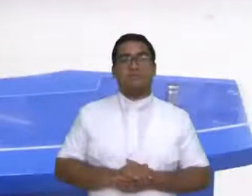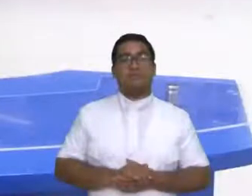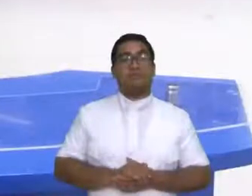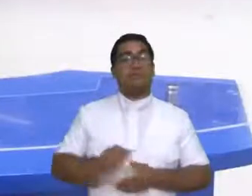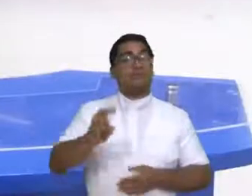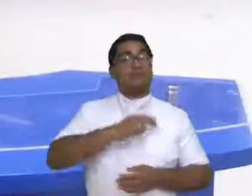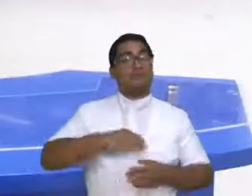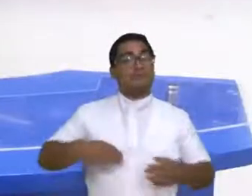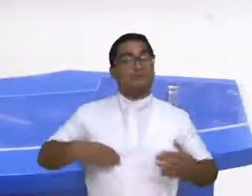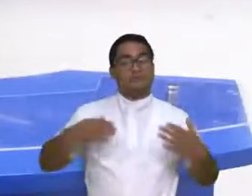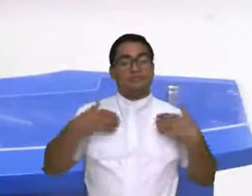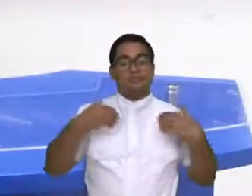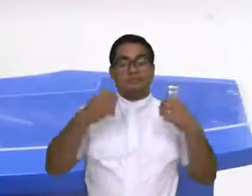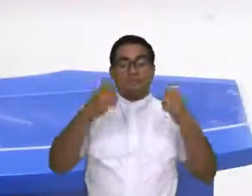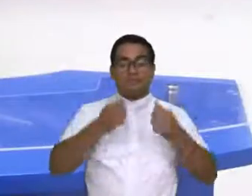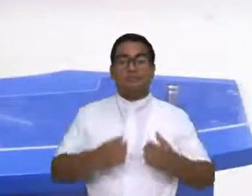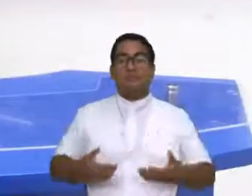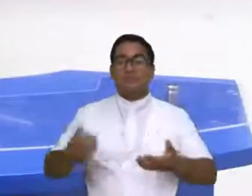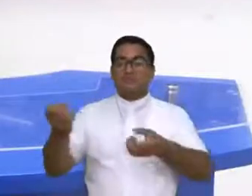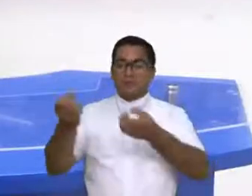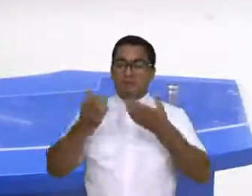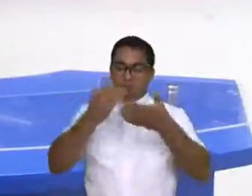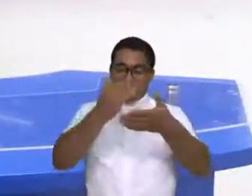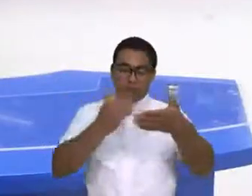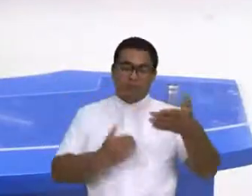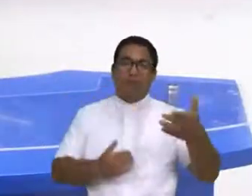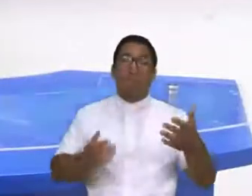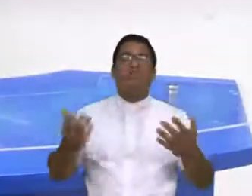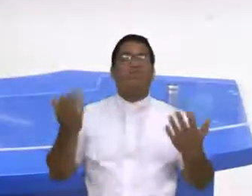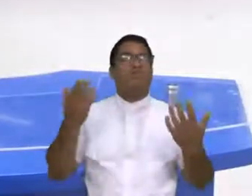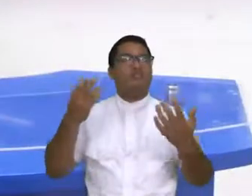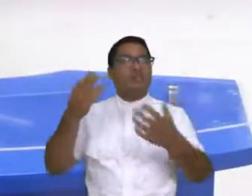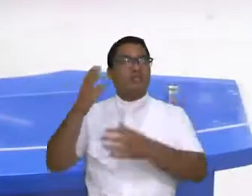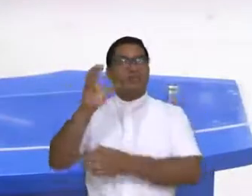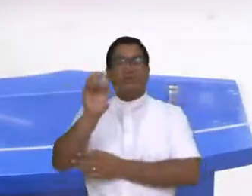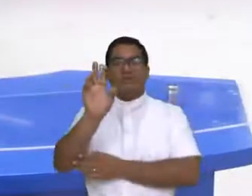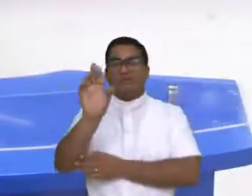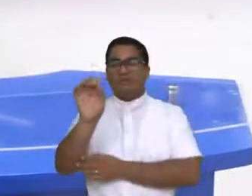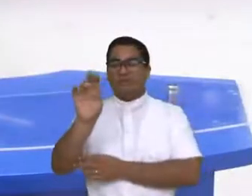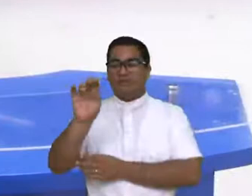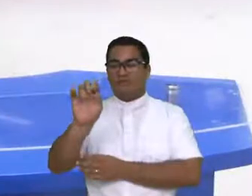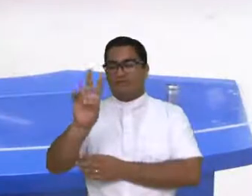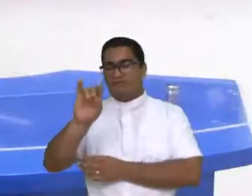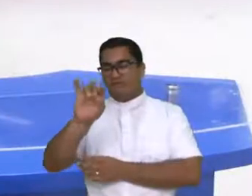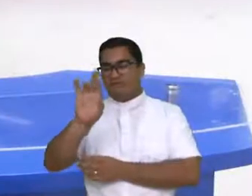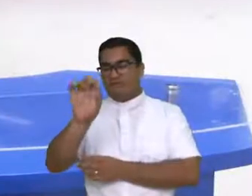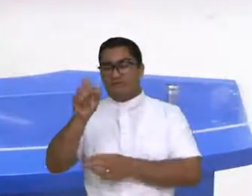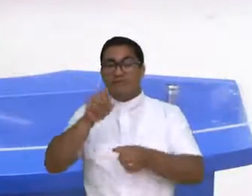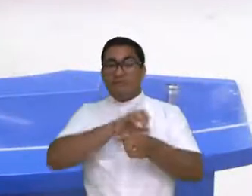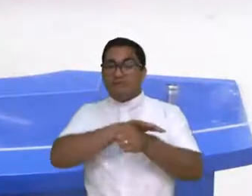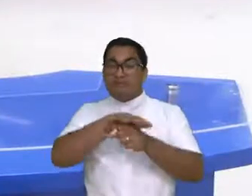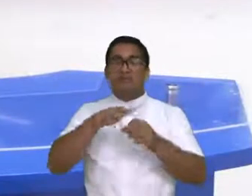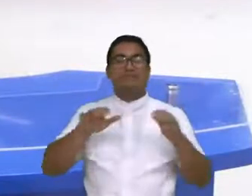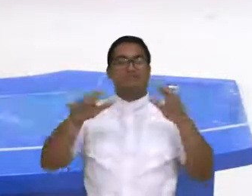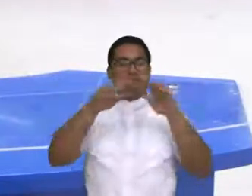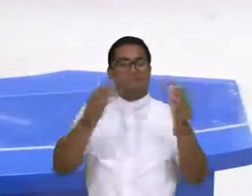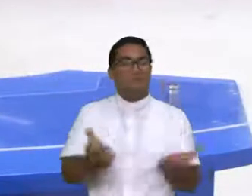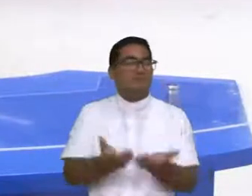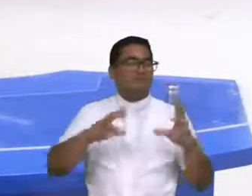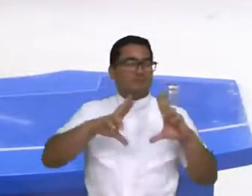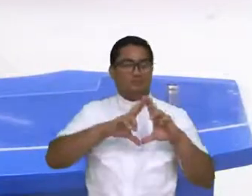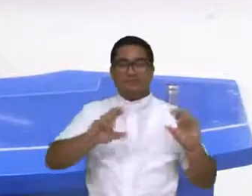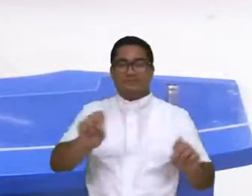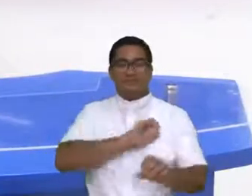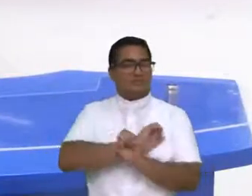El Ministerio de Salud brindó su nuevo informe sobre los casos de coronavirus en el mundo. Nicaragua afortunadamente no registra